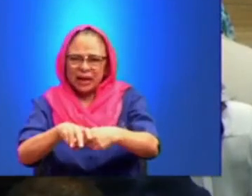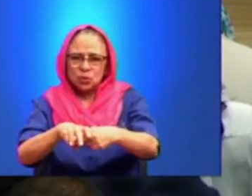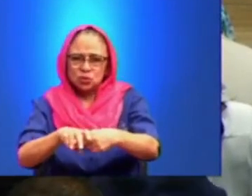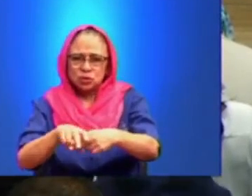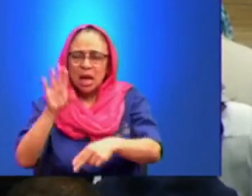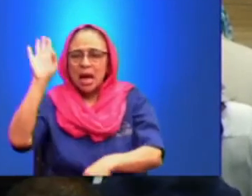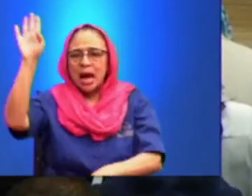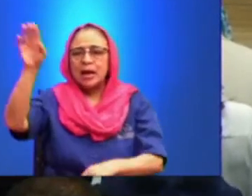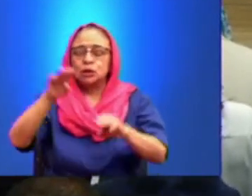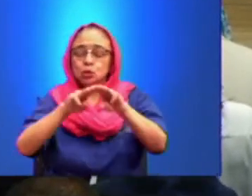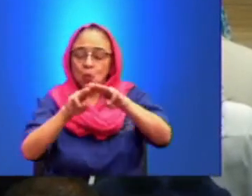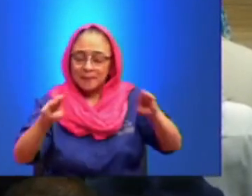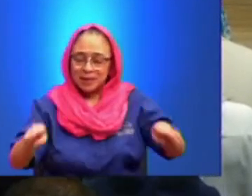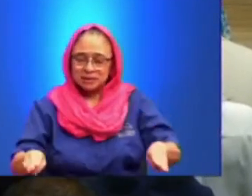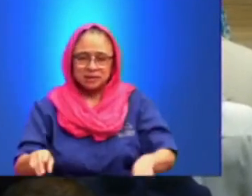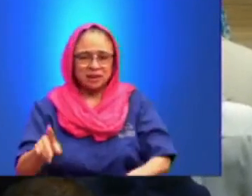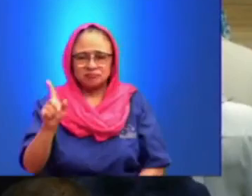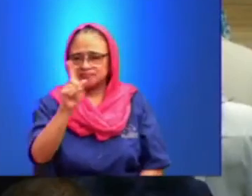somos